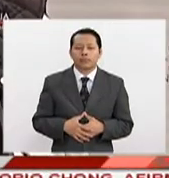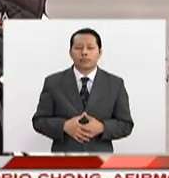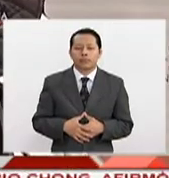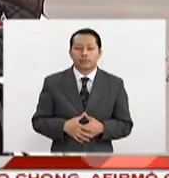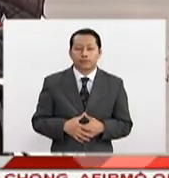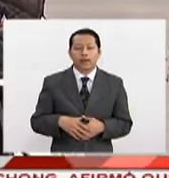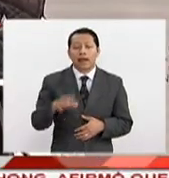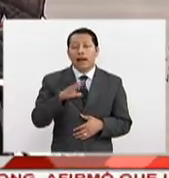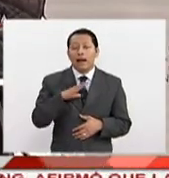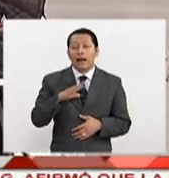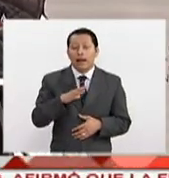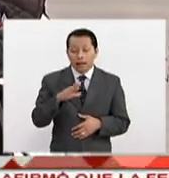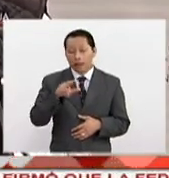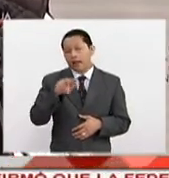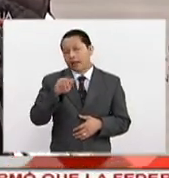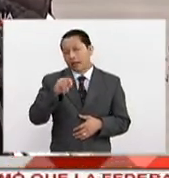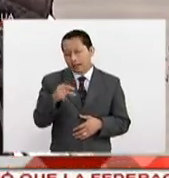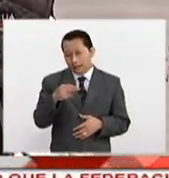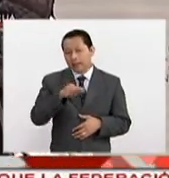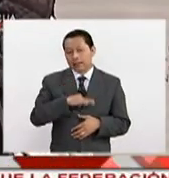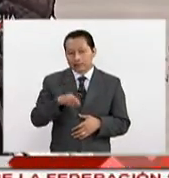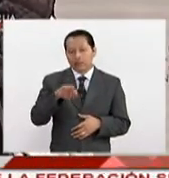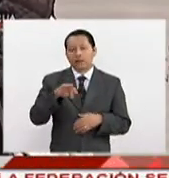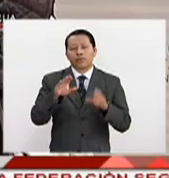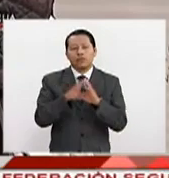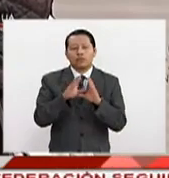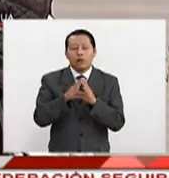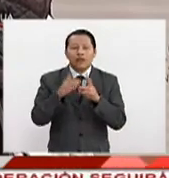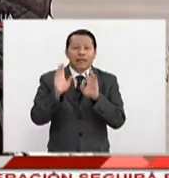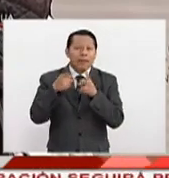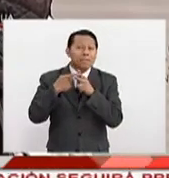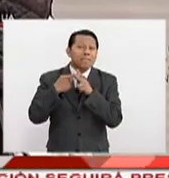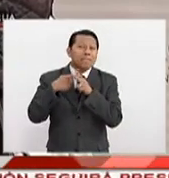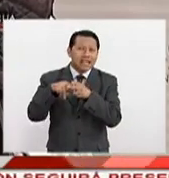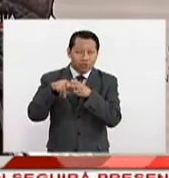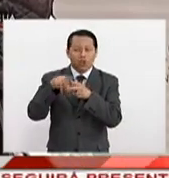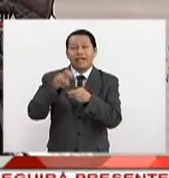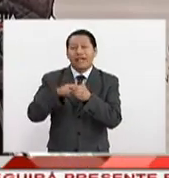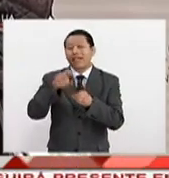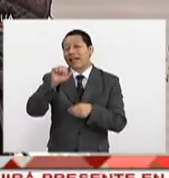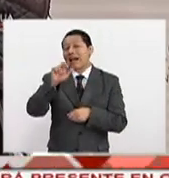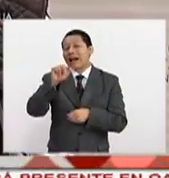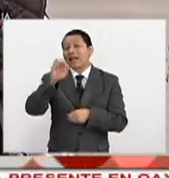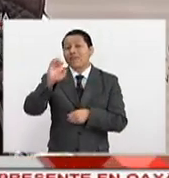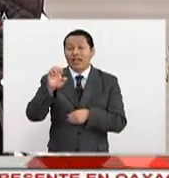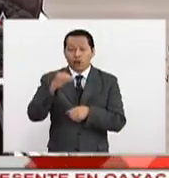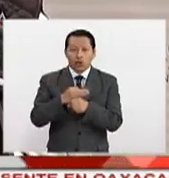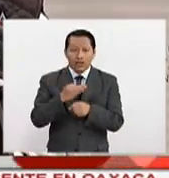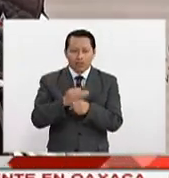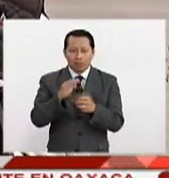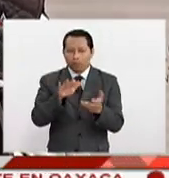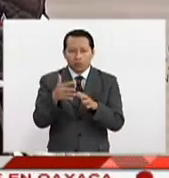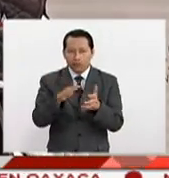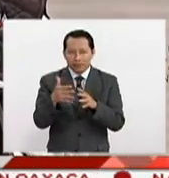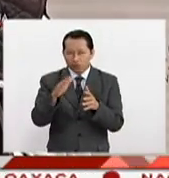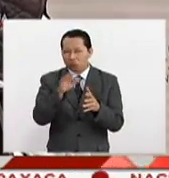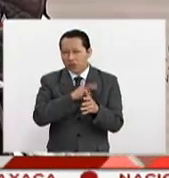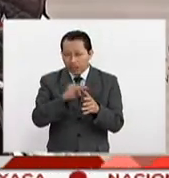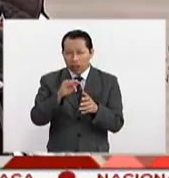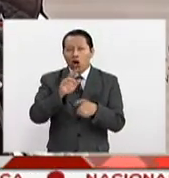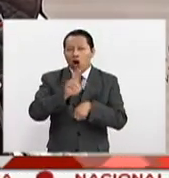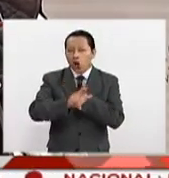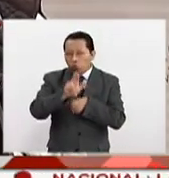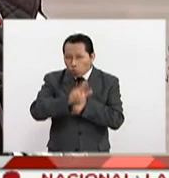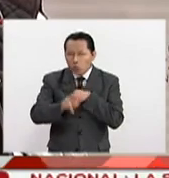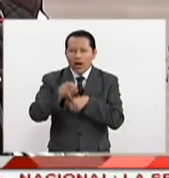Y tenemos además a Nate, que se está formando precisamente en el Caribe. En este momento se encuentra aproximadamente entre Honduras, por ahí